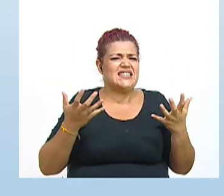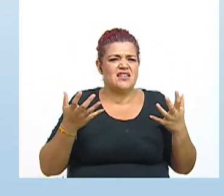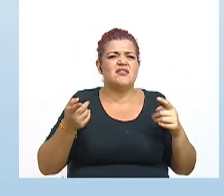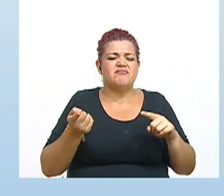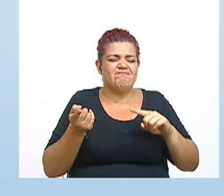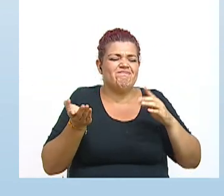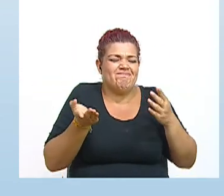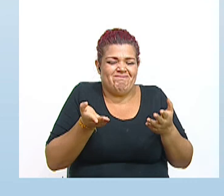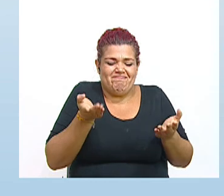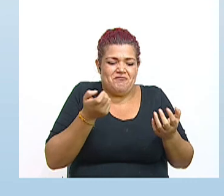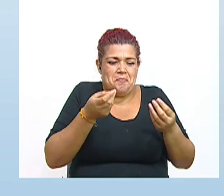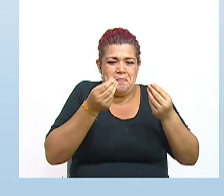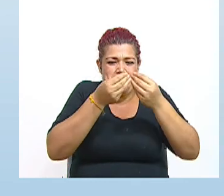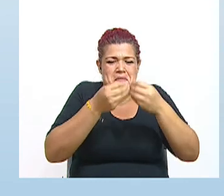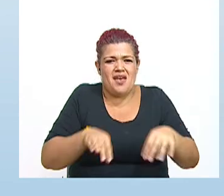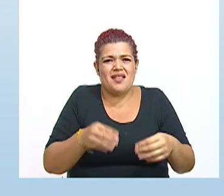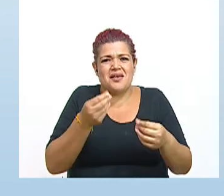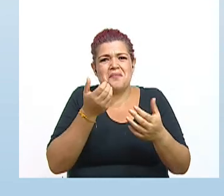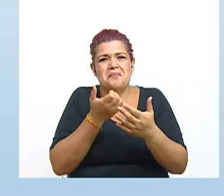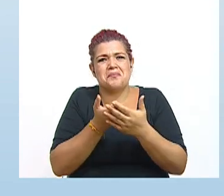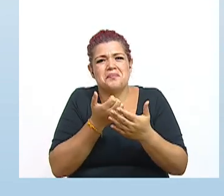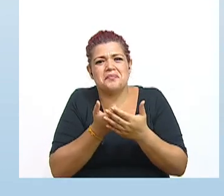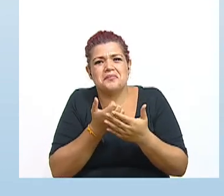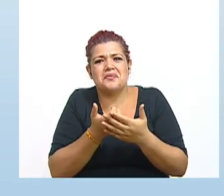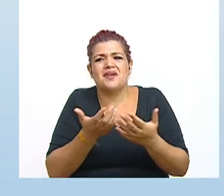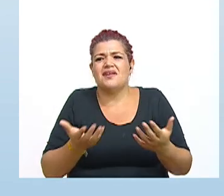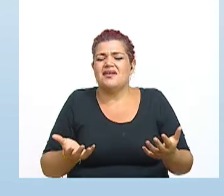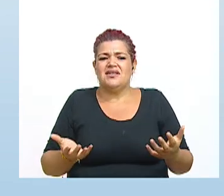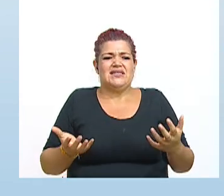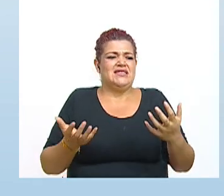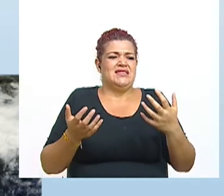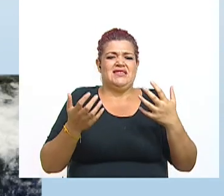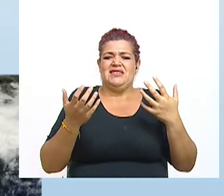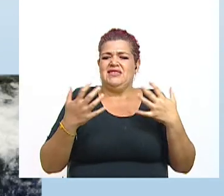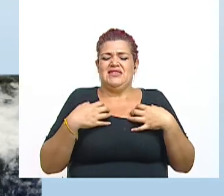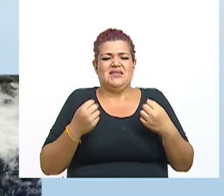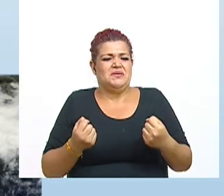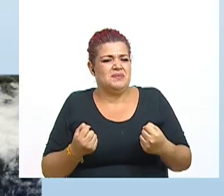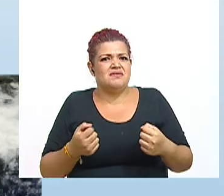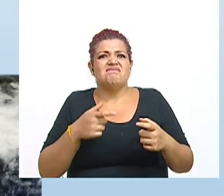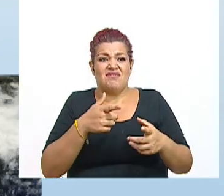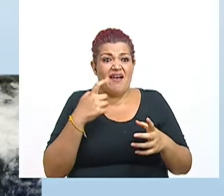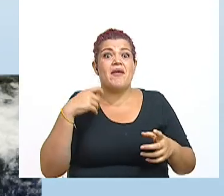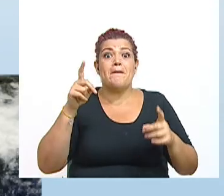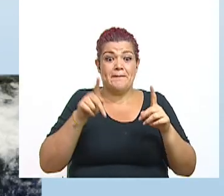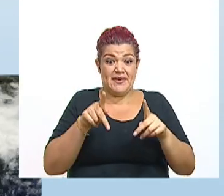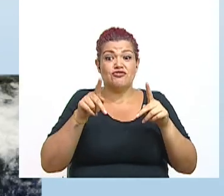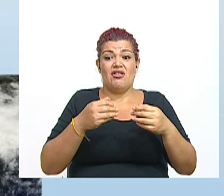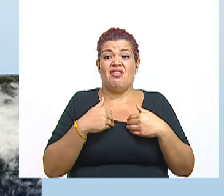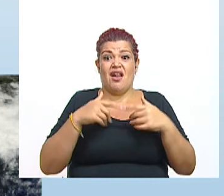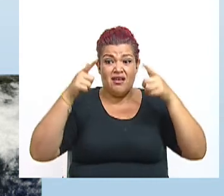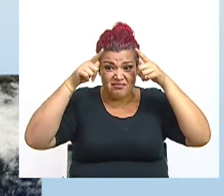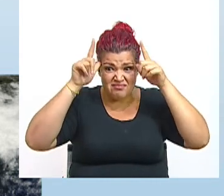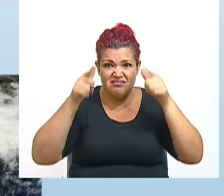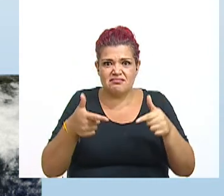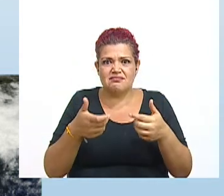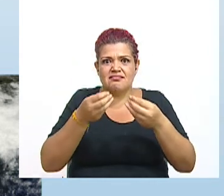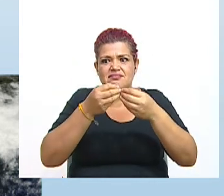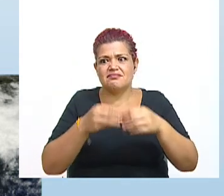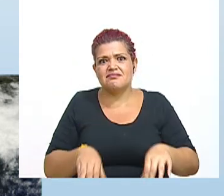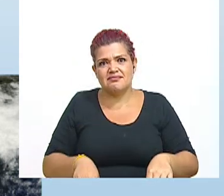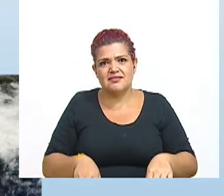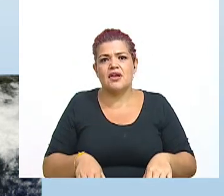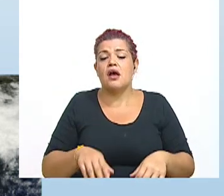sanitaria, pérdida económica, especialmente para los que se dedican a esta actividad. En segundo lugar tenemos los